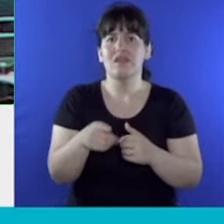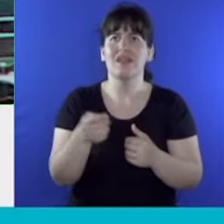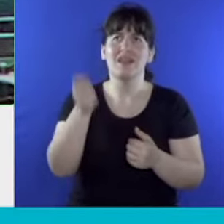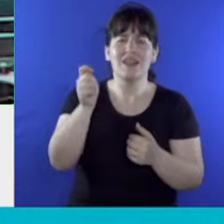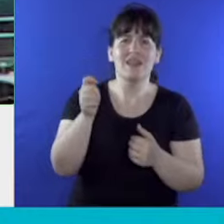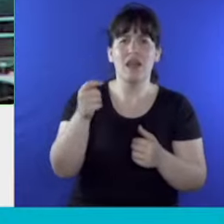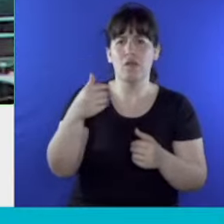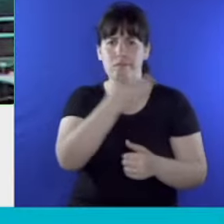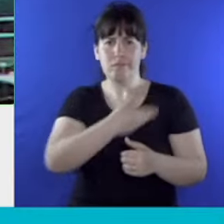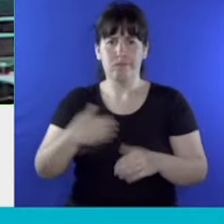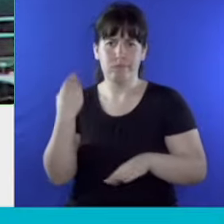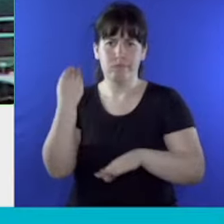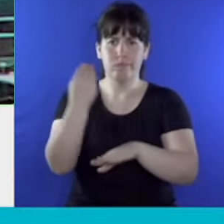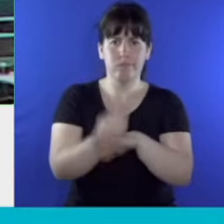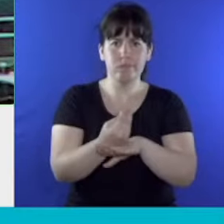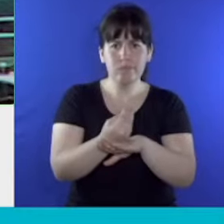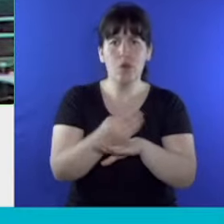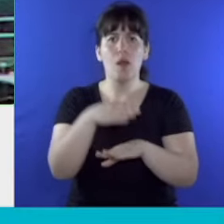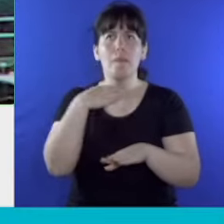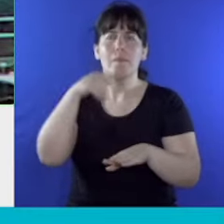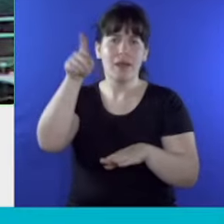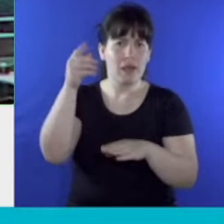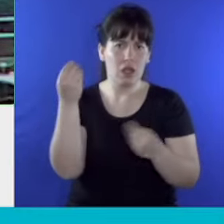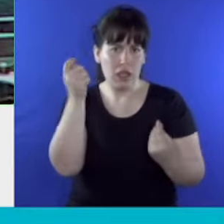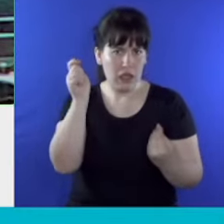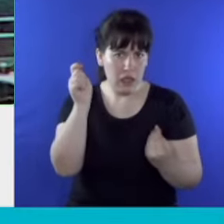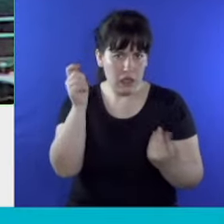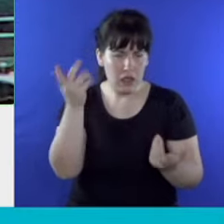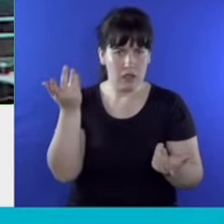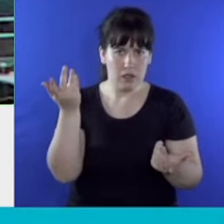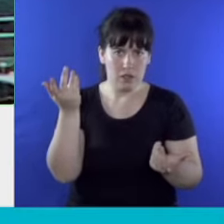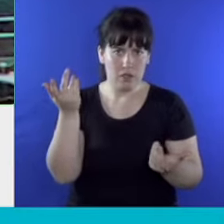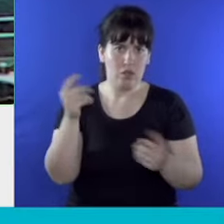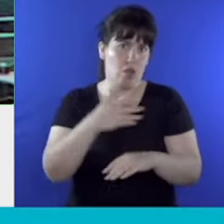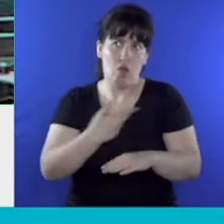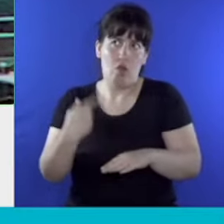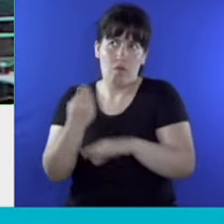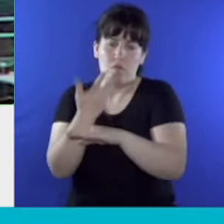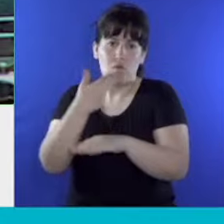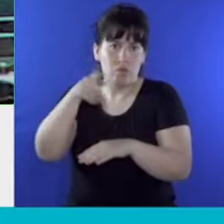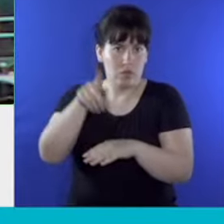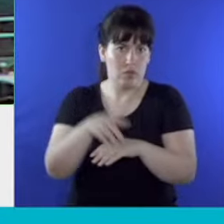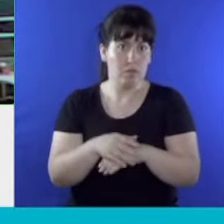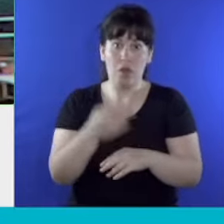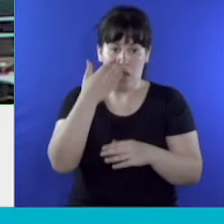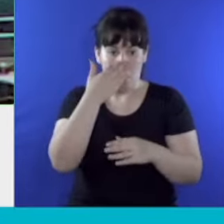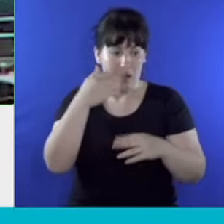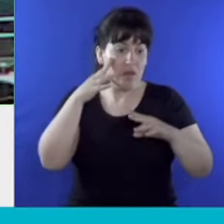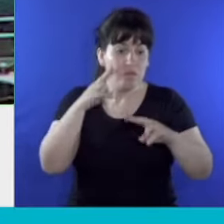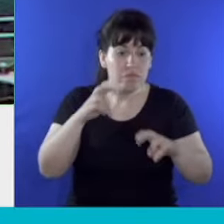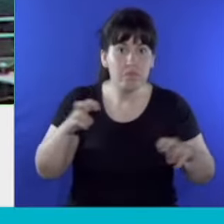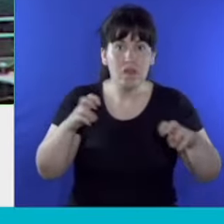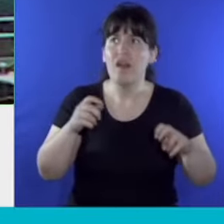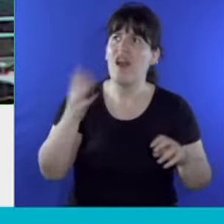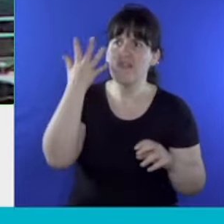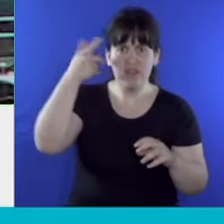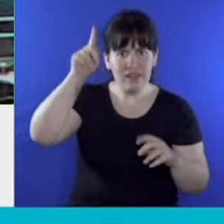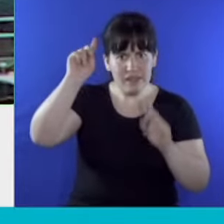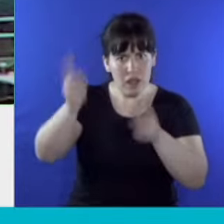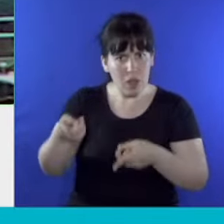en México? Gobiernan un partido de esos que le gustan a ustedes. Bueno, pero después seguimos investigando y resulta que Francia también